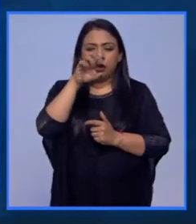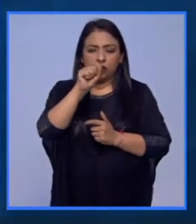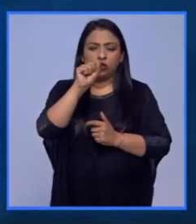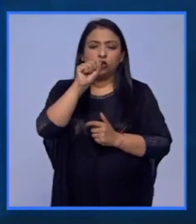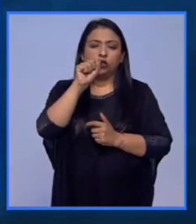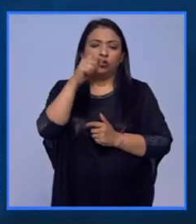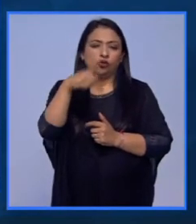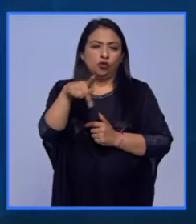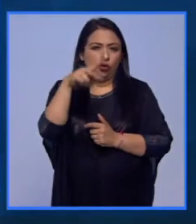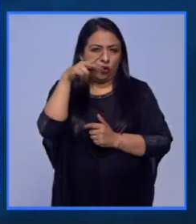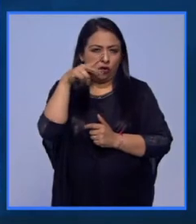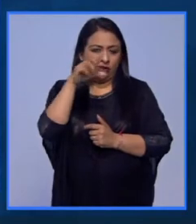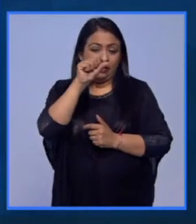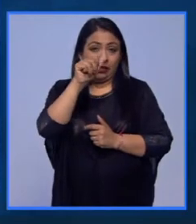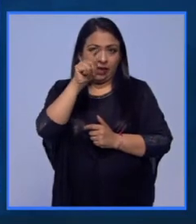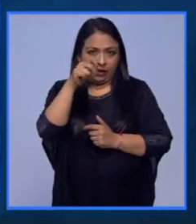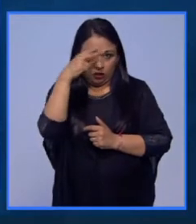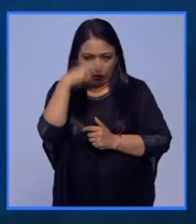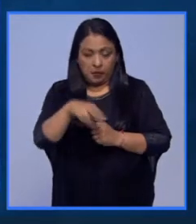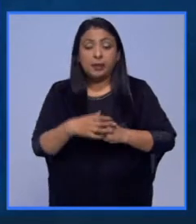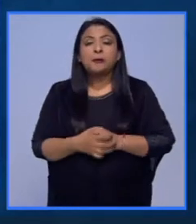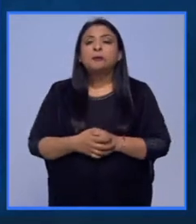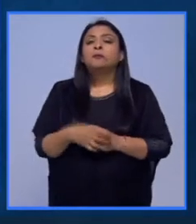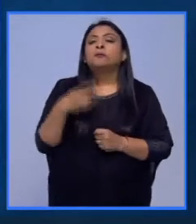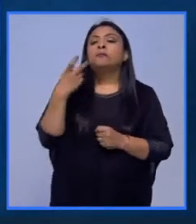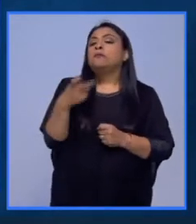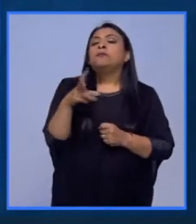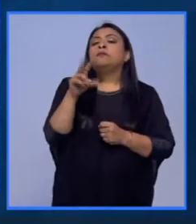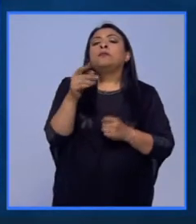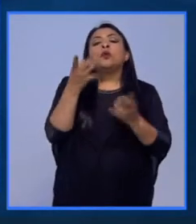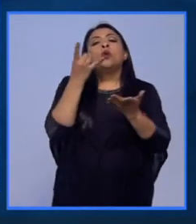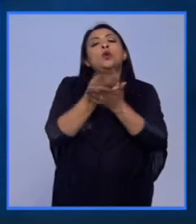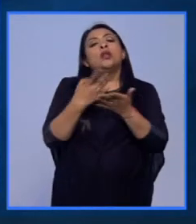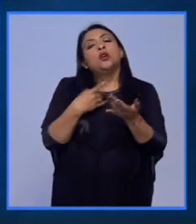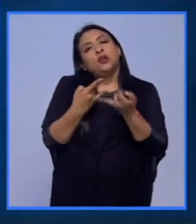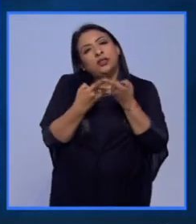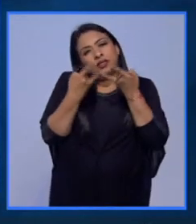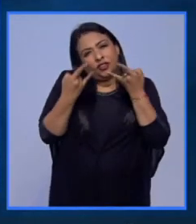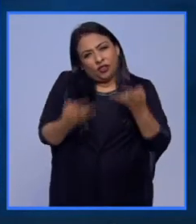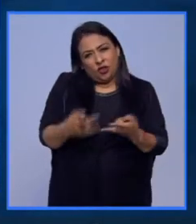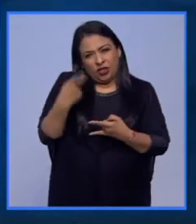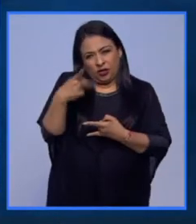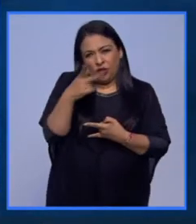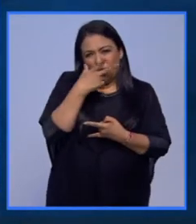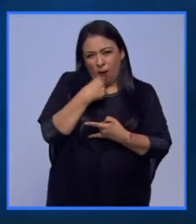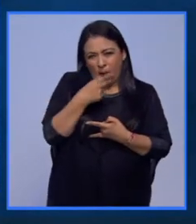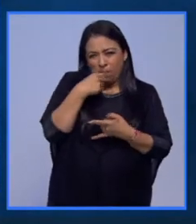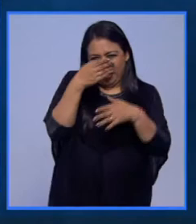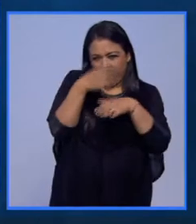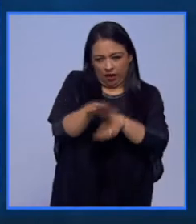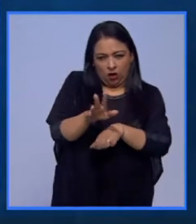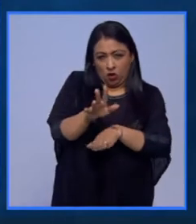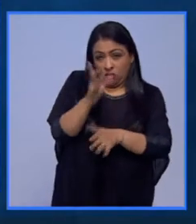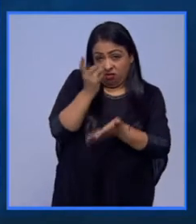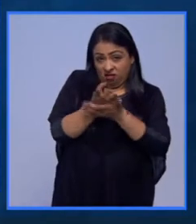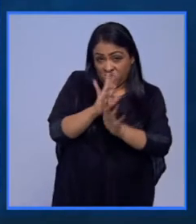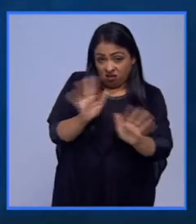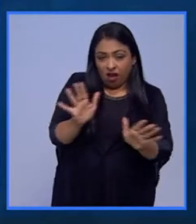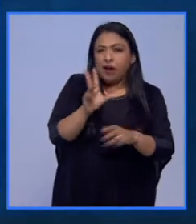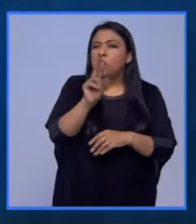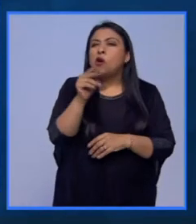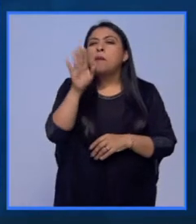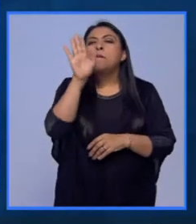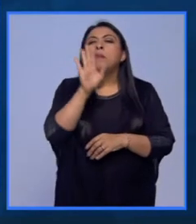en México. Esto no es solamente la historia de ese banquero, sino fíjese, es como